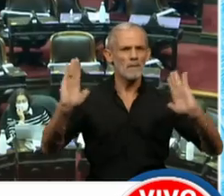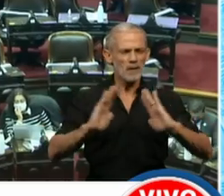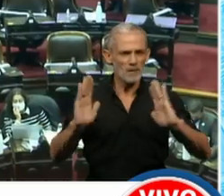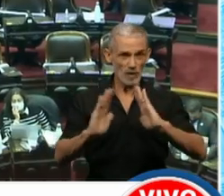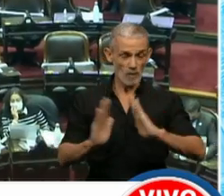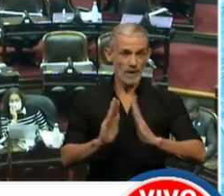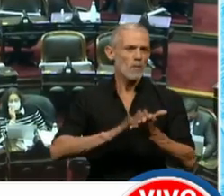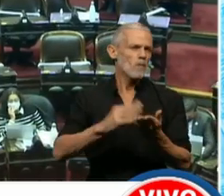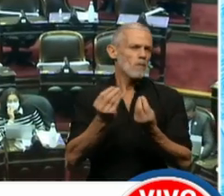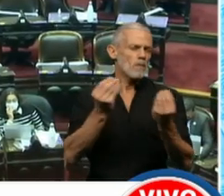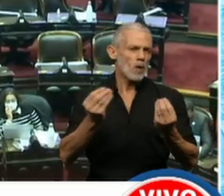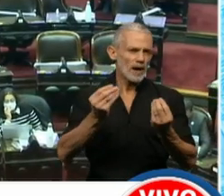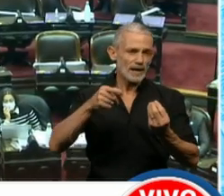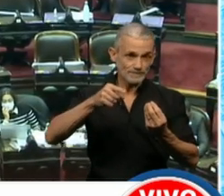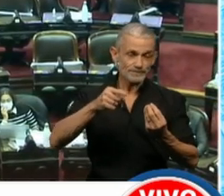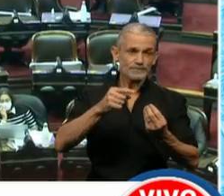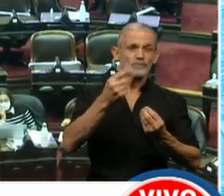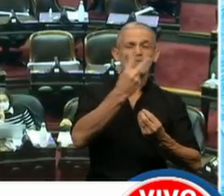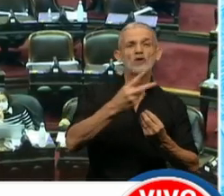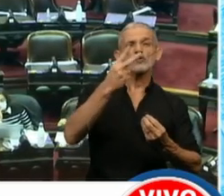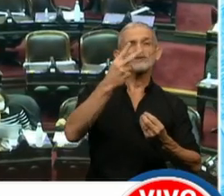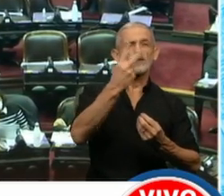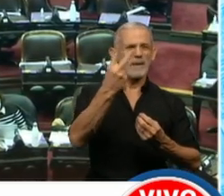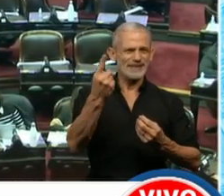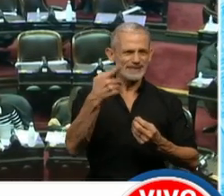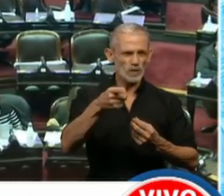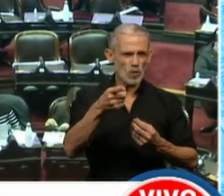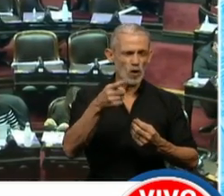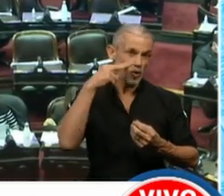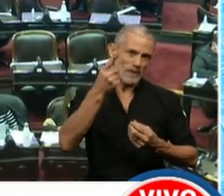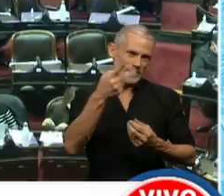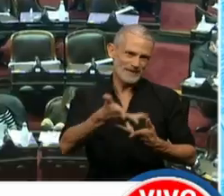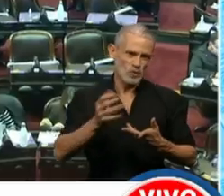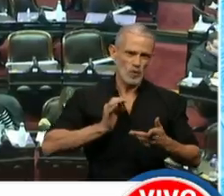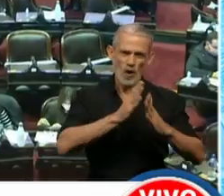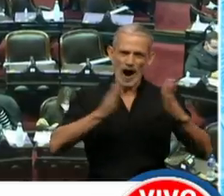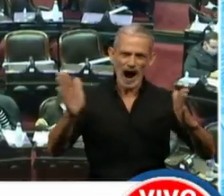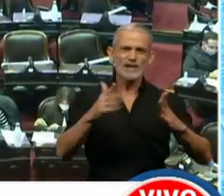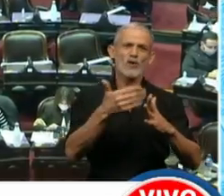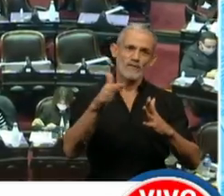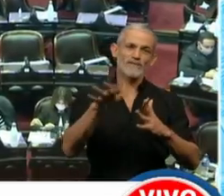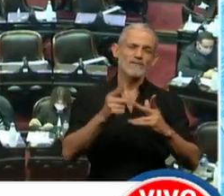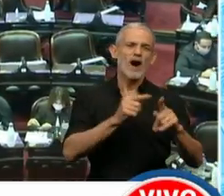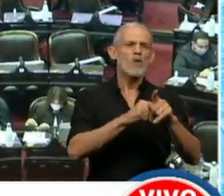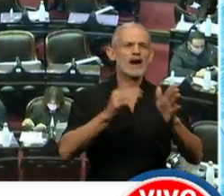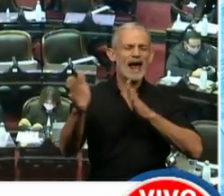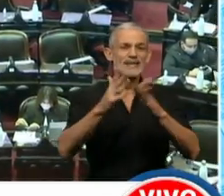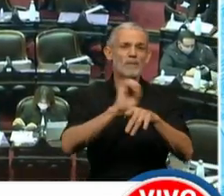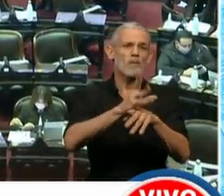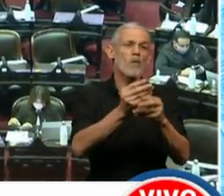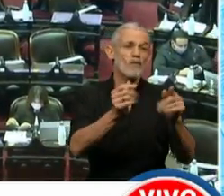de un 2002 21 que está transitando y dirigiéndose a una etapa de pospandemia